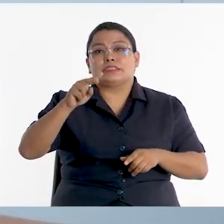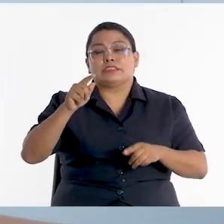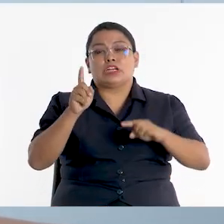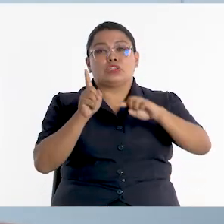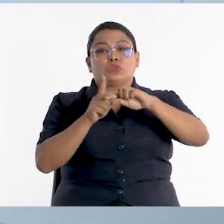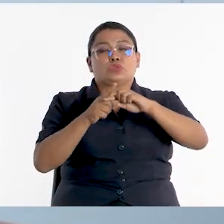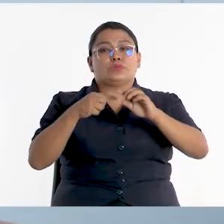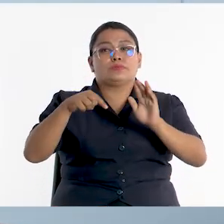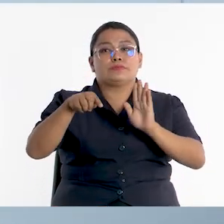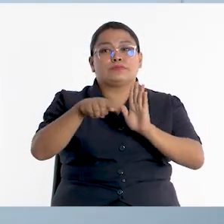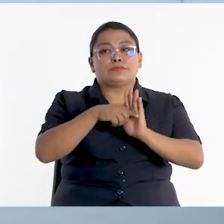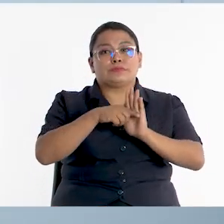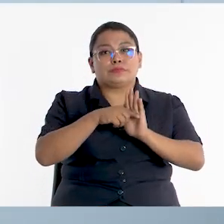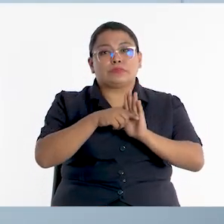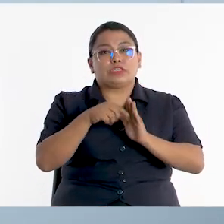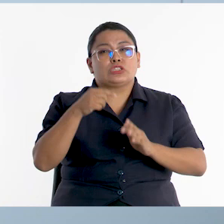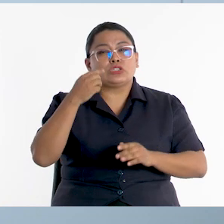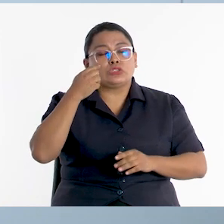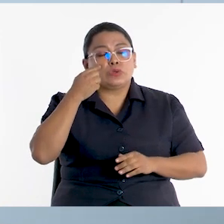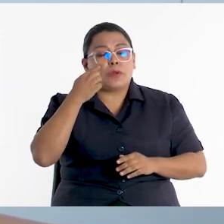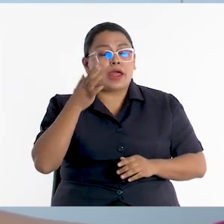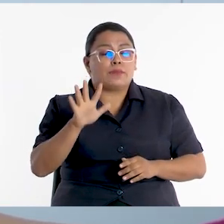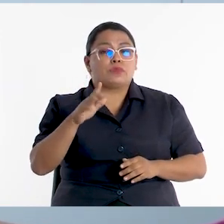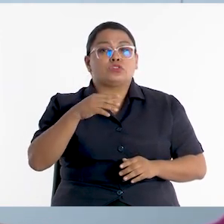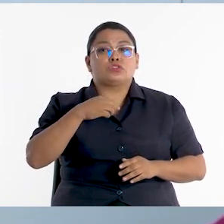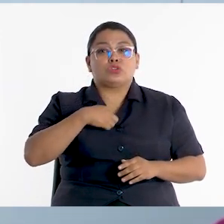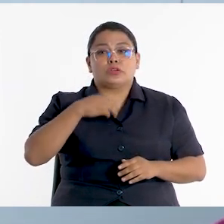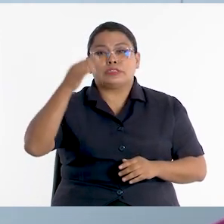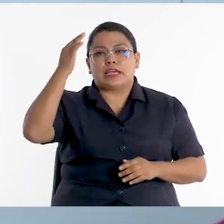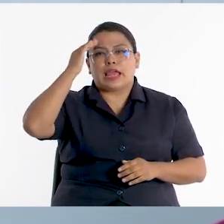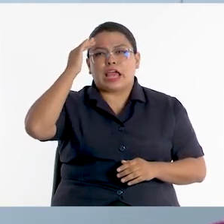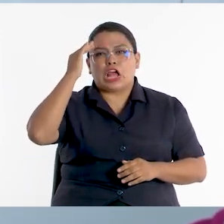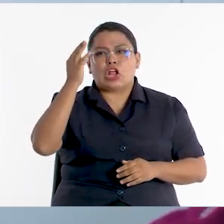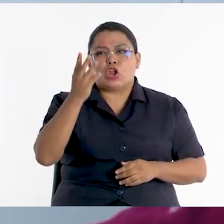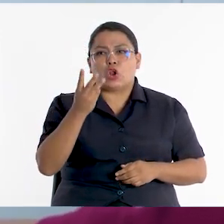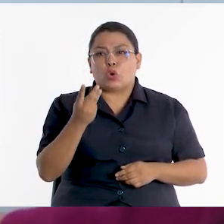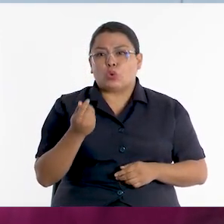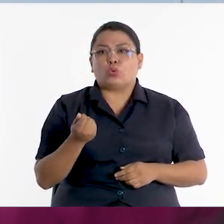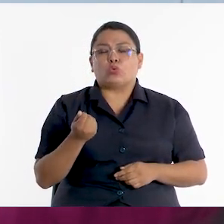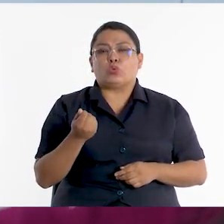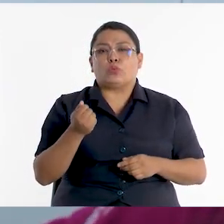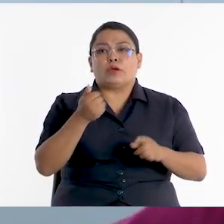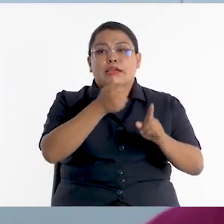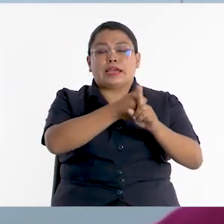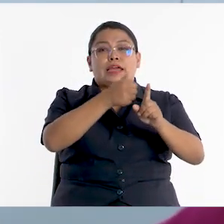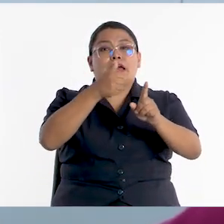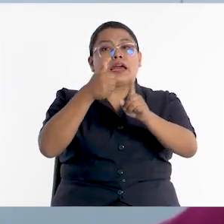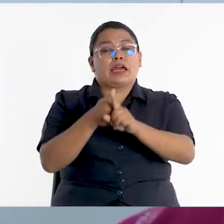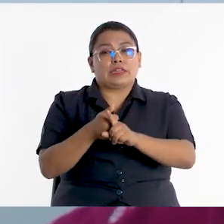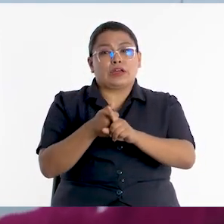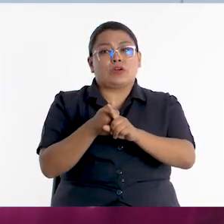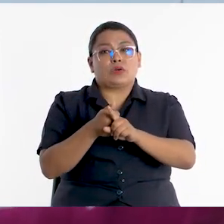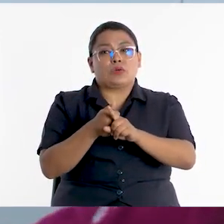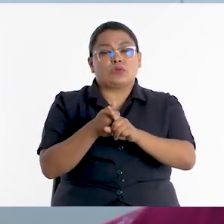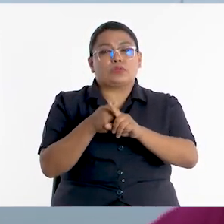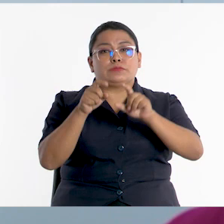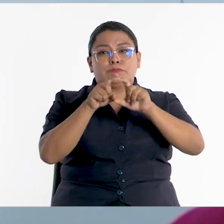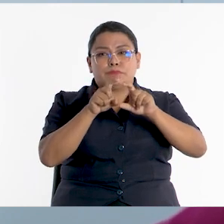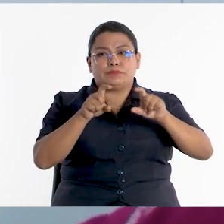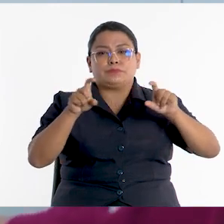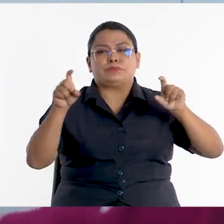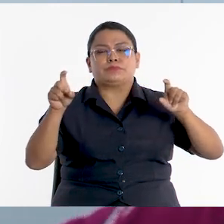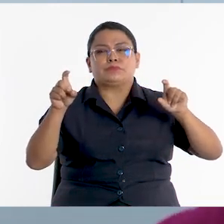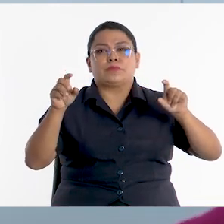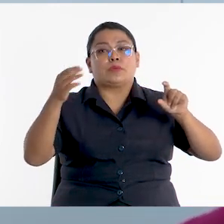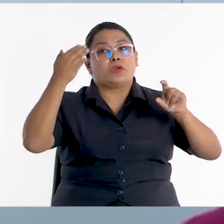de cinta para sumas y restas, si yo conozco los valores de cada una de las partes